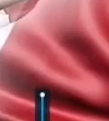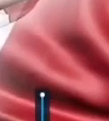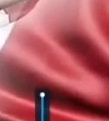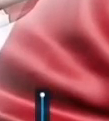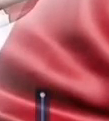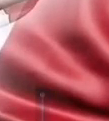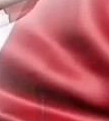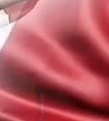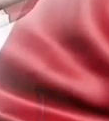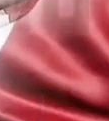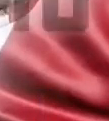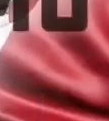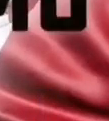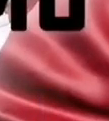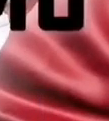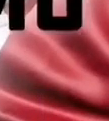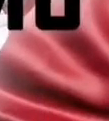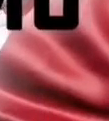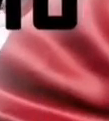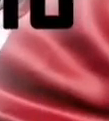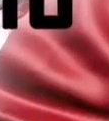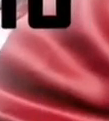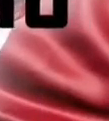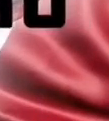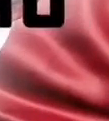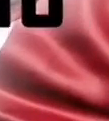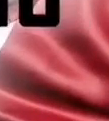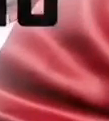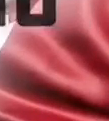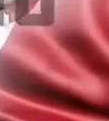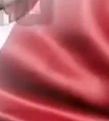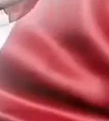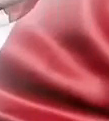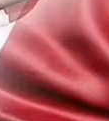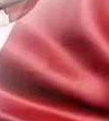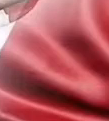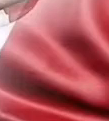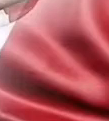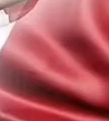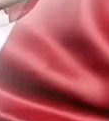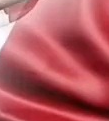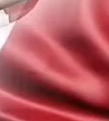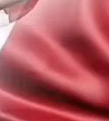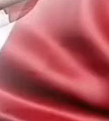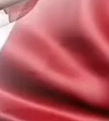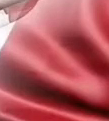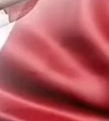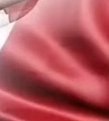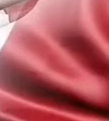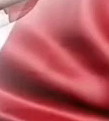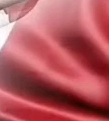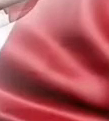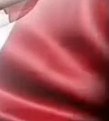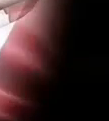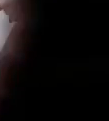para lograr darle reconocimiento al atletismo peruano. Y todavía tienen muchas carreras por correr.